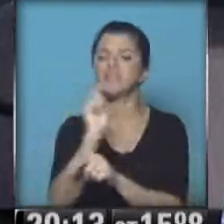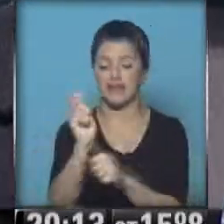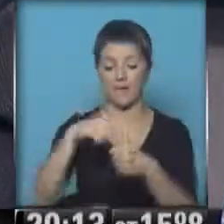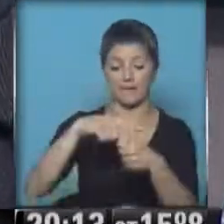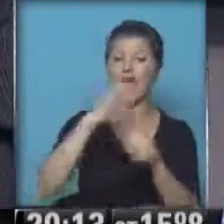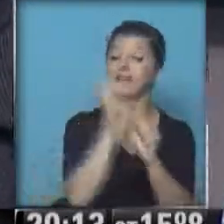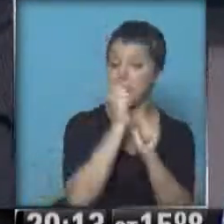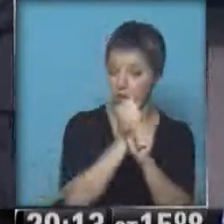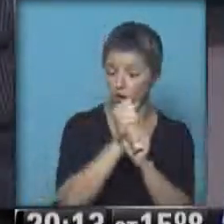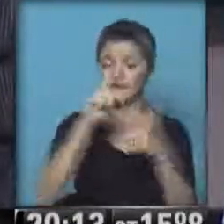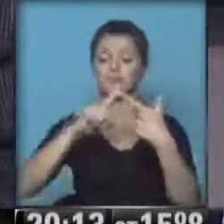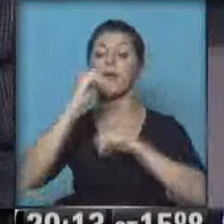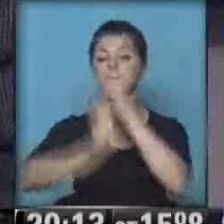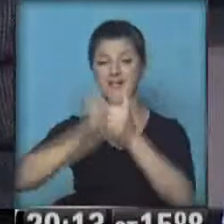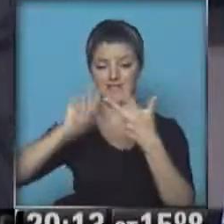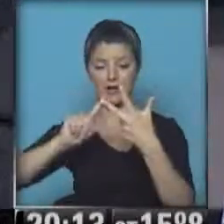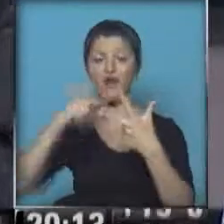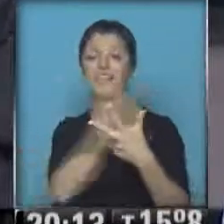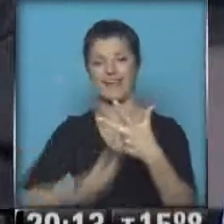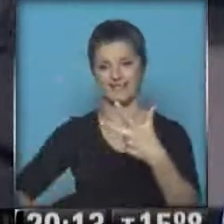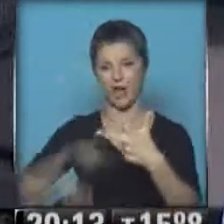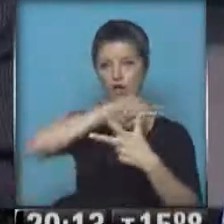a los empresarios y al Estado.